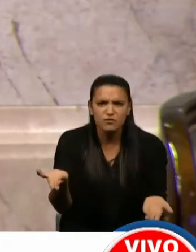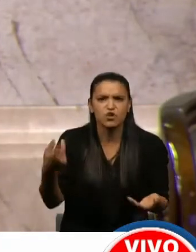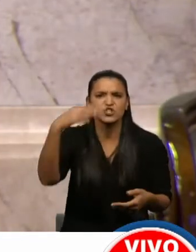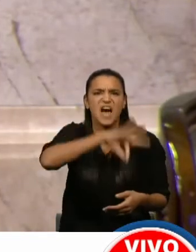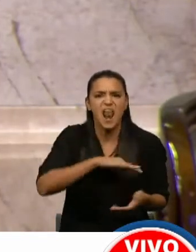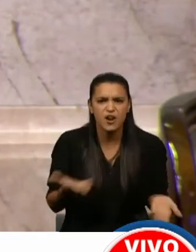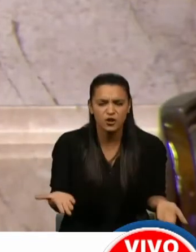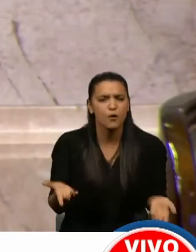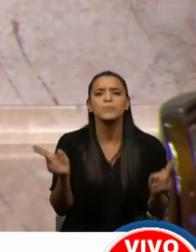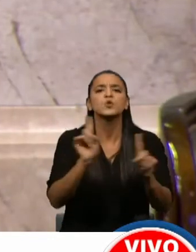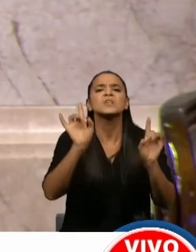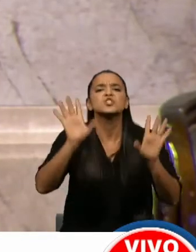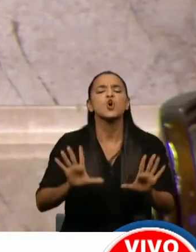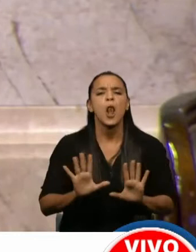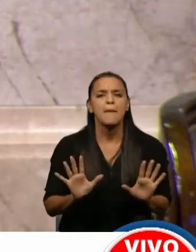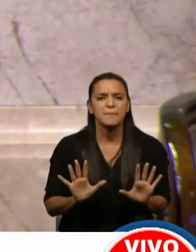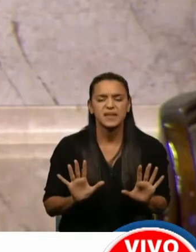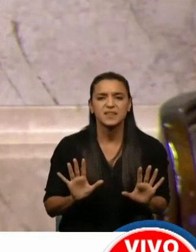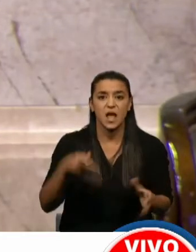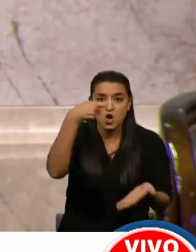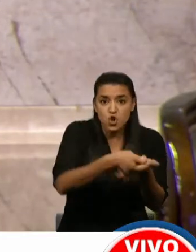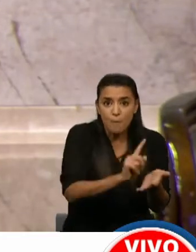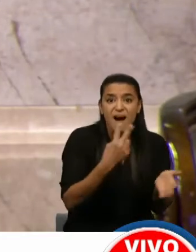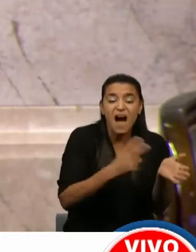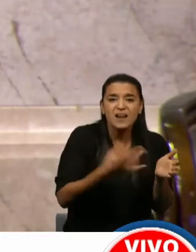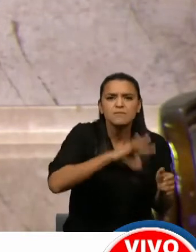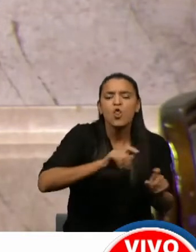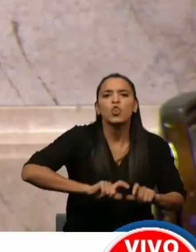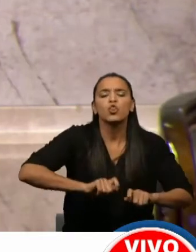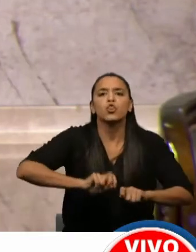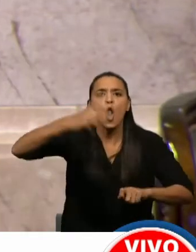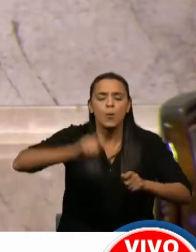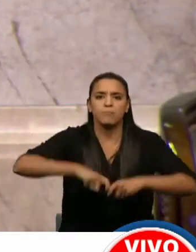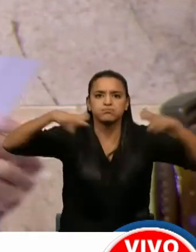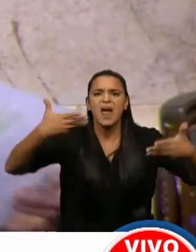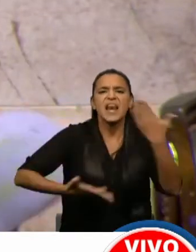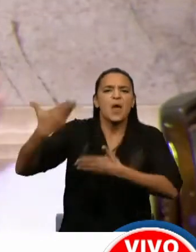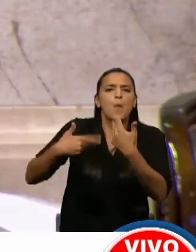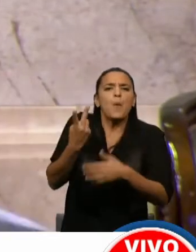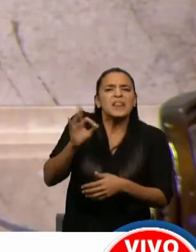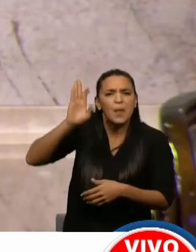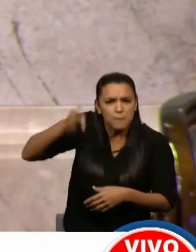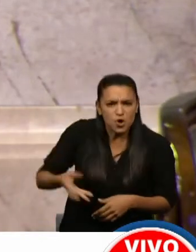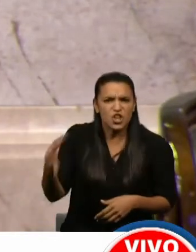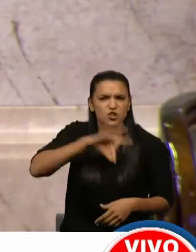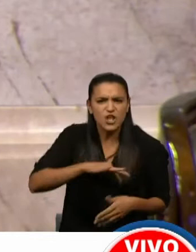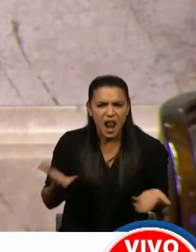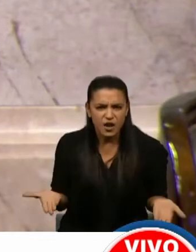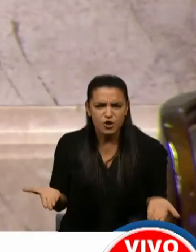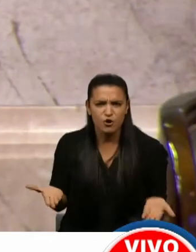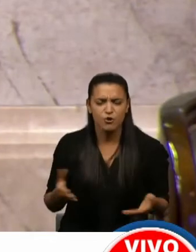su salario. No solamente no dejaron de pagar ganancias, sino que duplicaron y retrocedieron un 20% en su